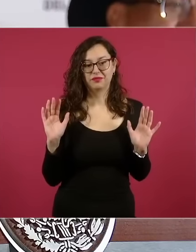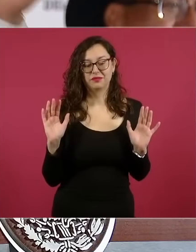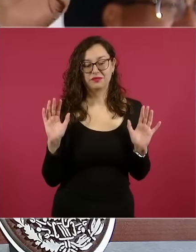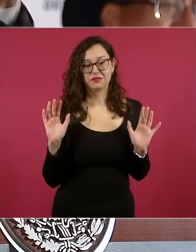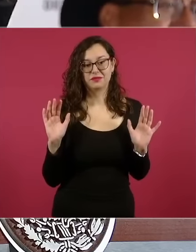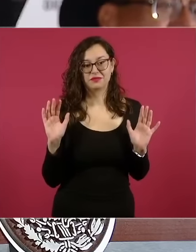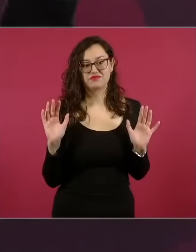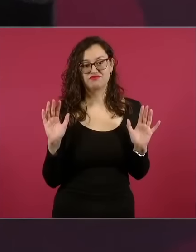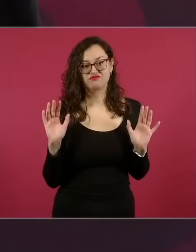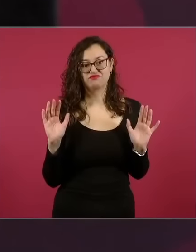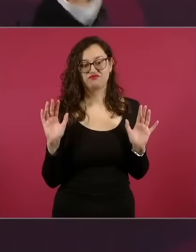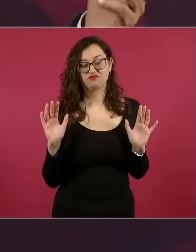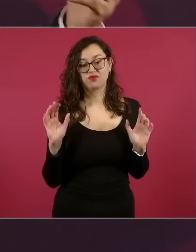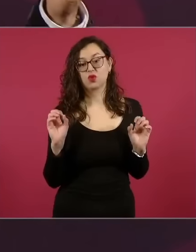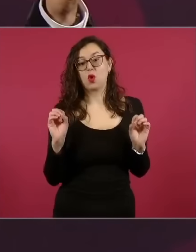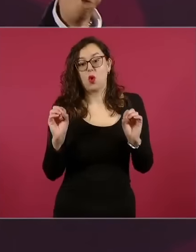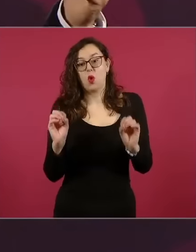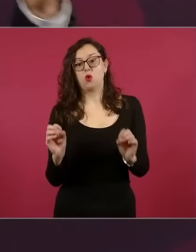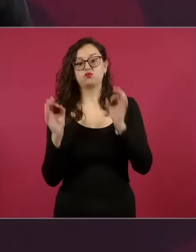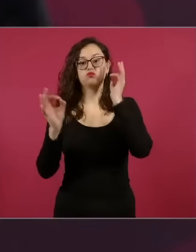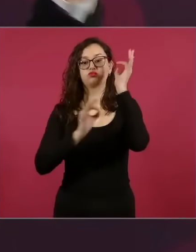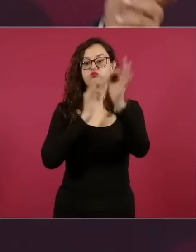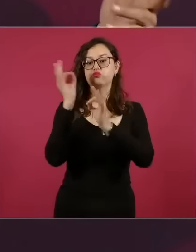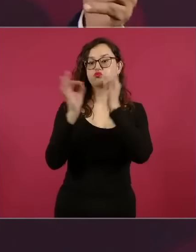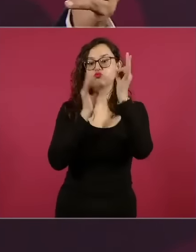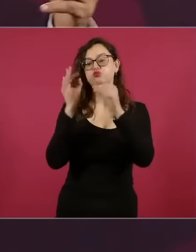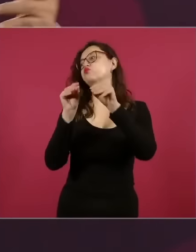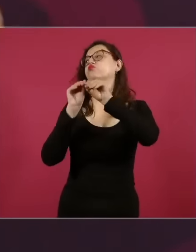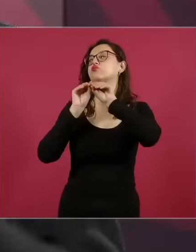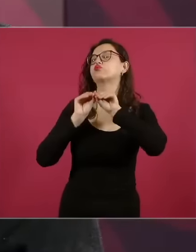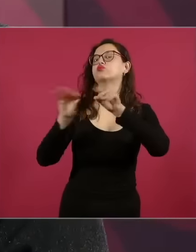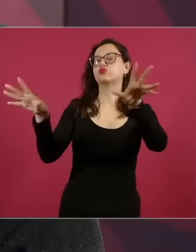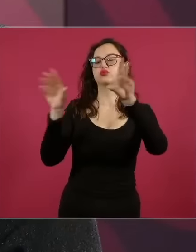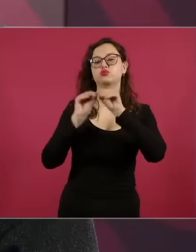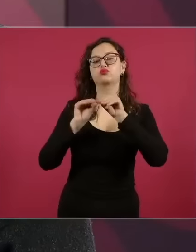o con golpes espectaculares, si se acuerdan, ¿no?,